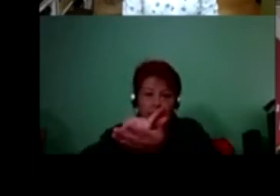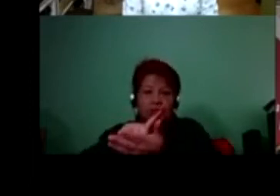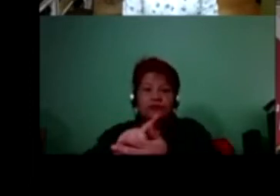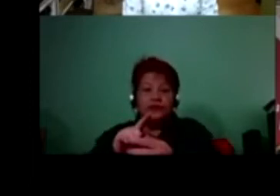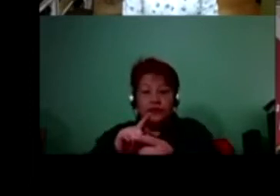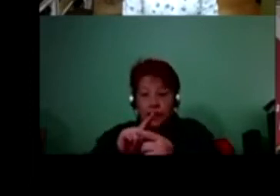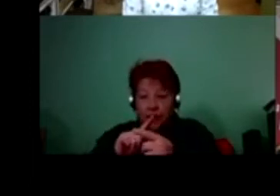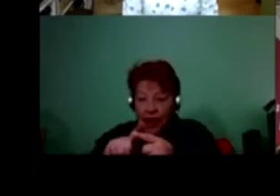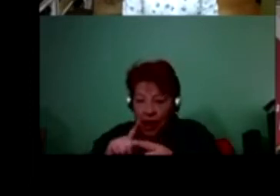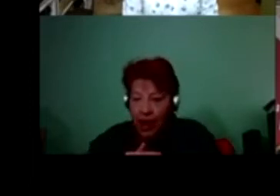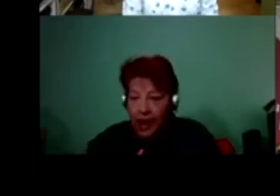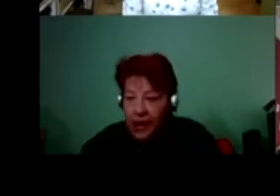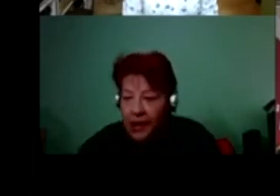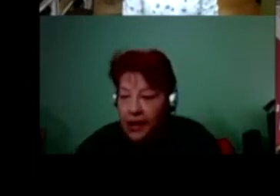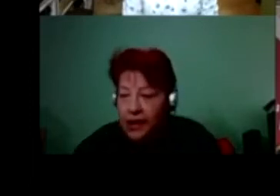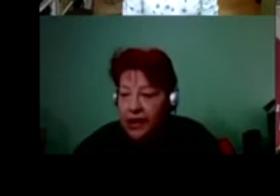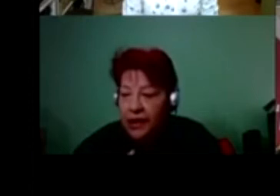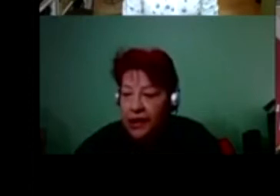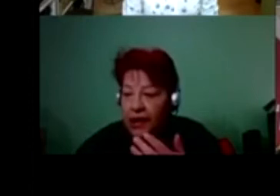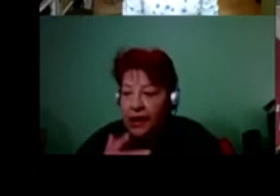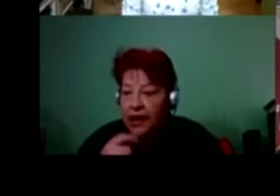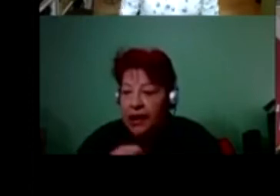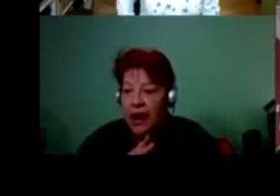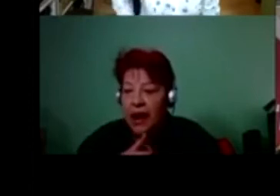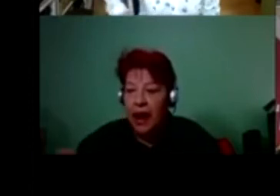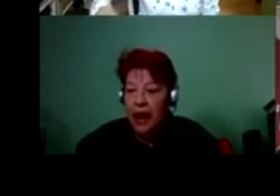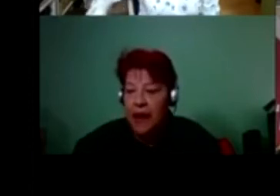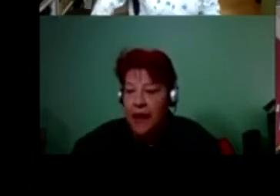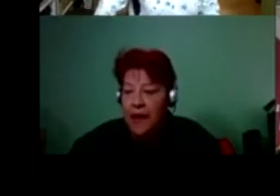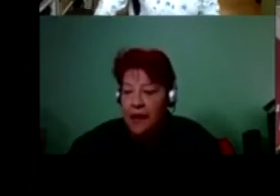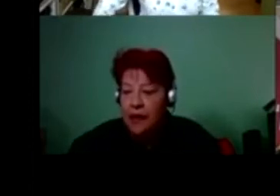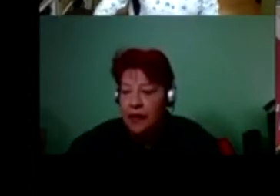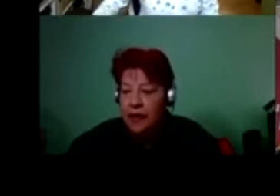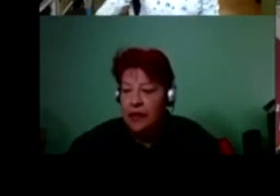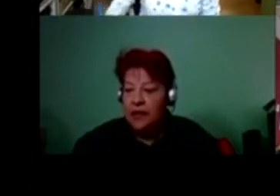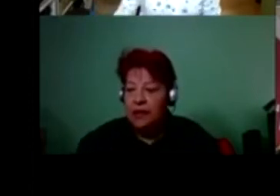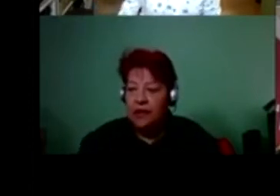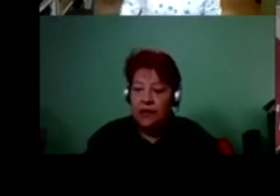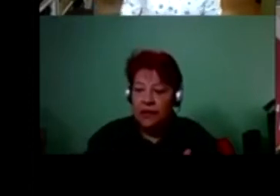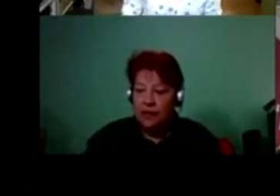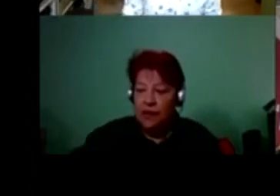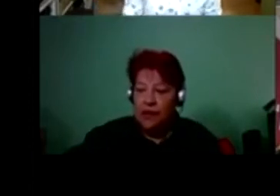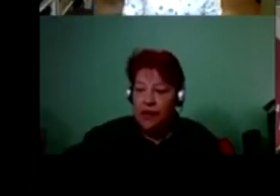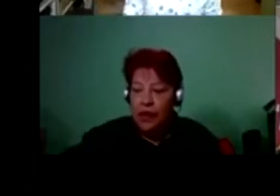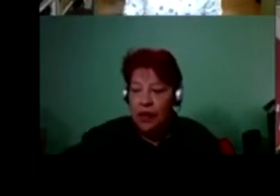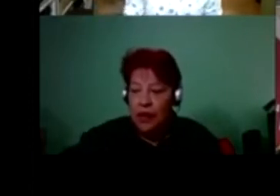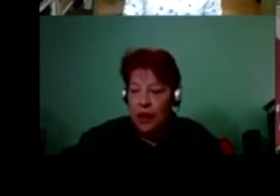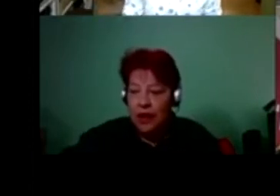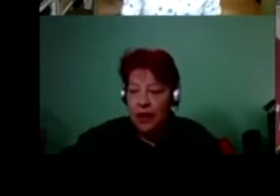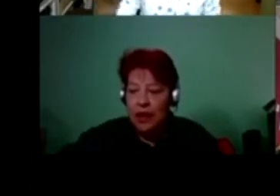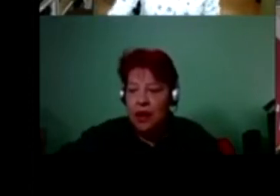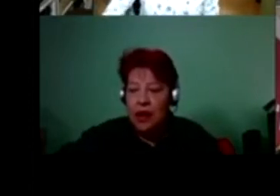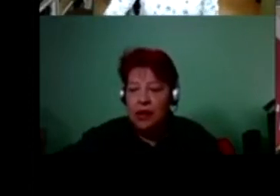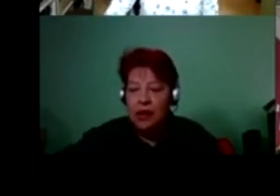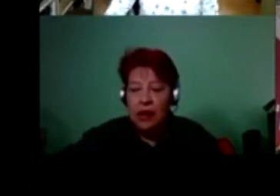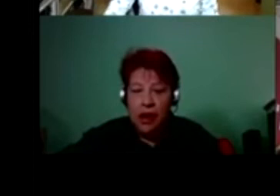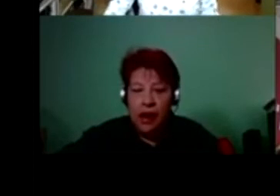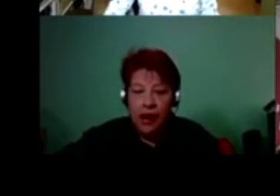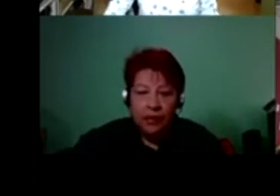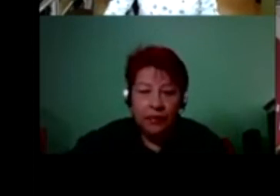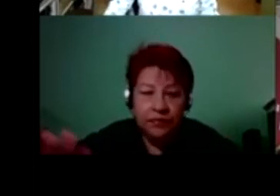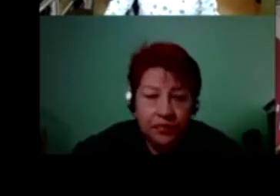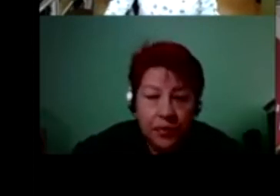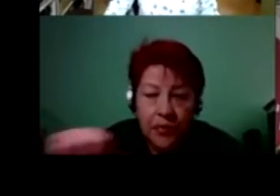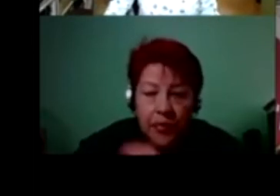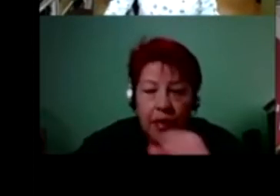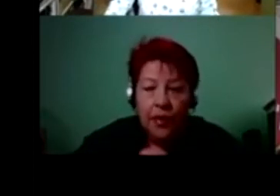a cargo de Controla tu Gobierno, en específico de Maylí Sepúlveda. Te cedo el uso